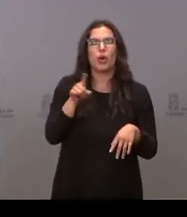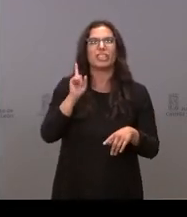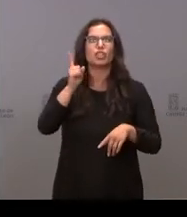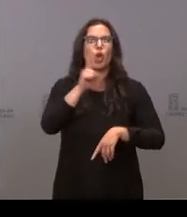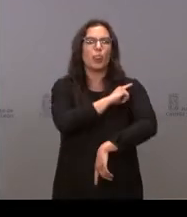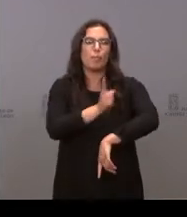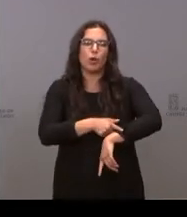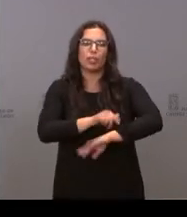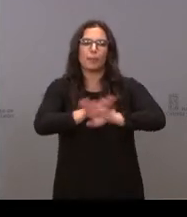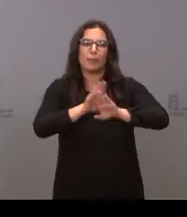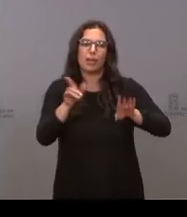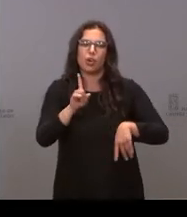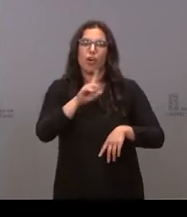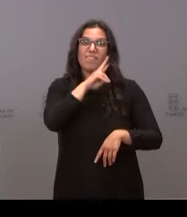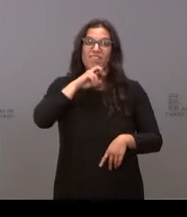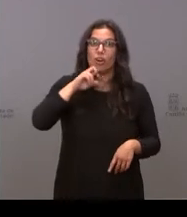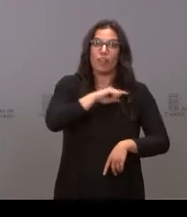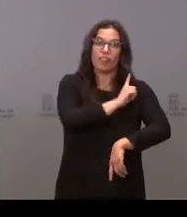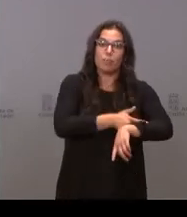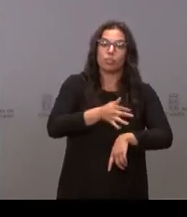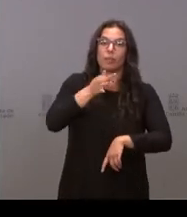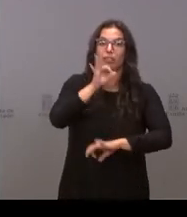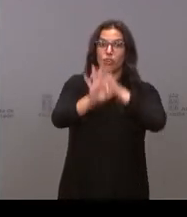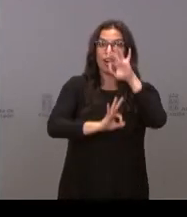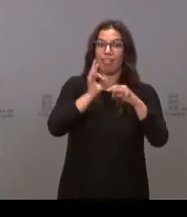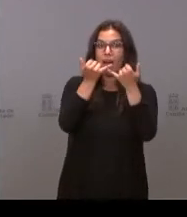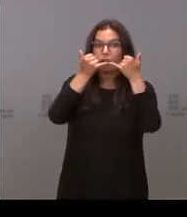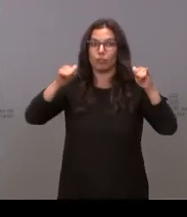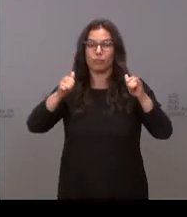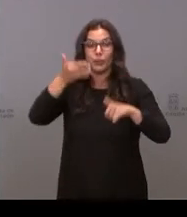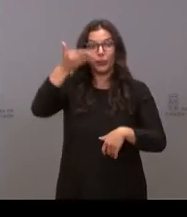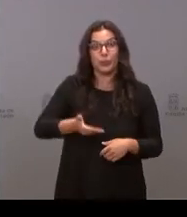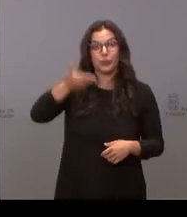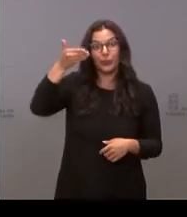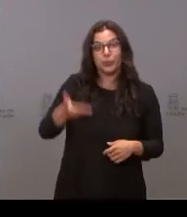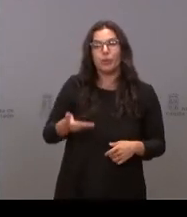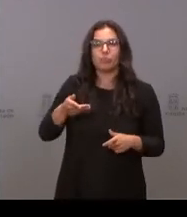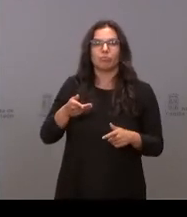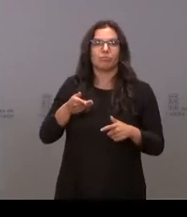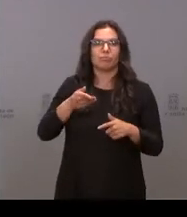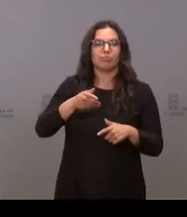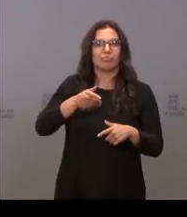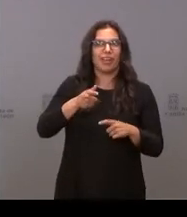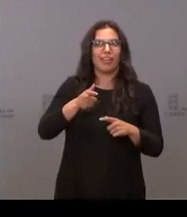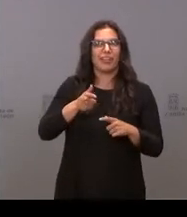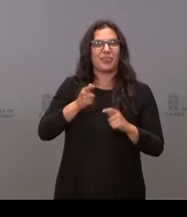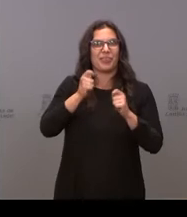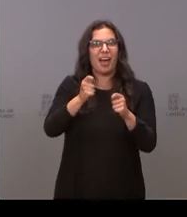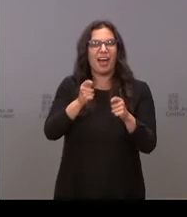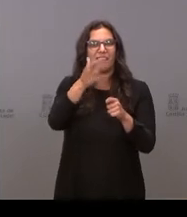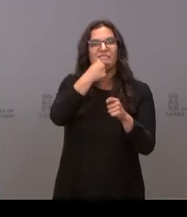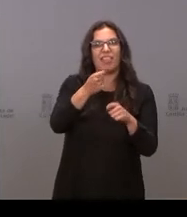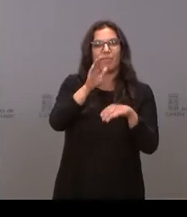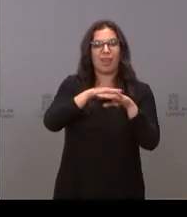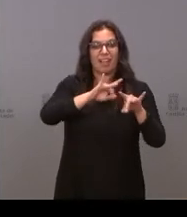propios valores es celebrar acontecimientos de esta naturaleza que permiten dar a conocer no solo